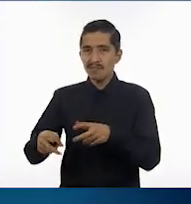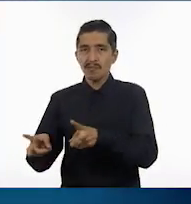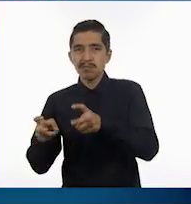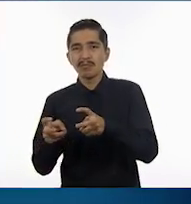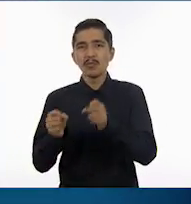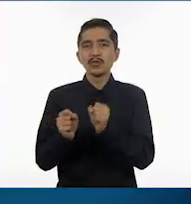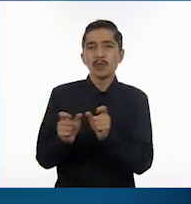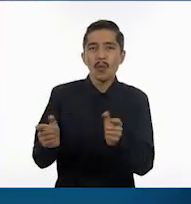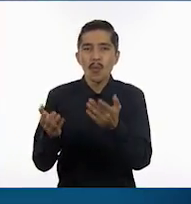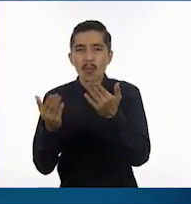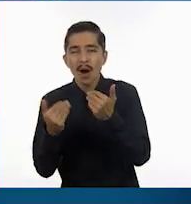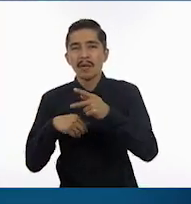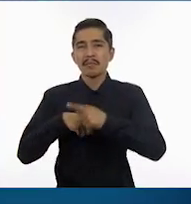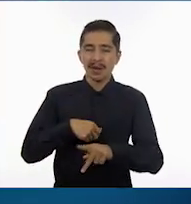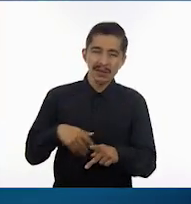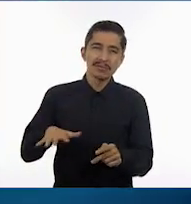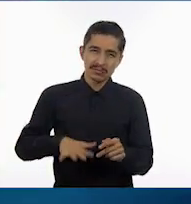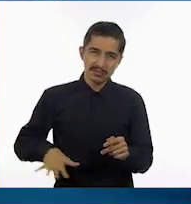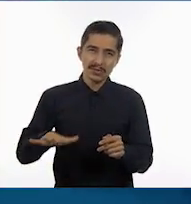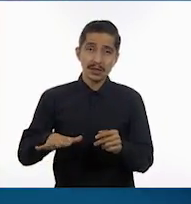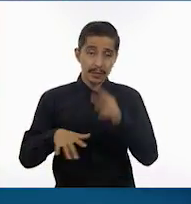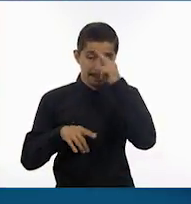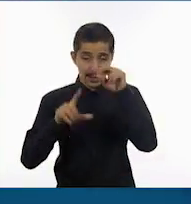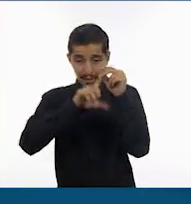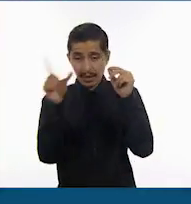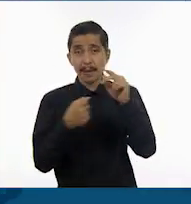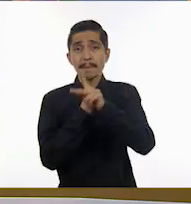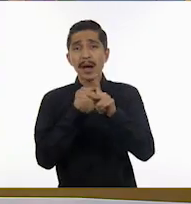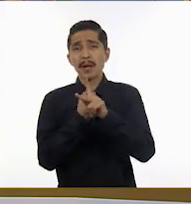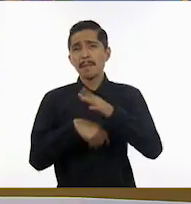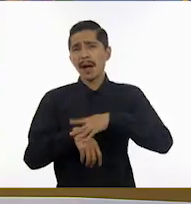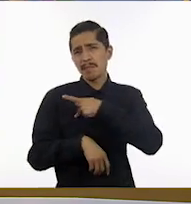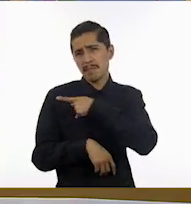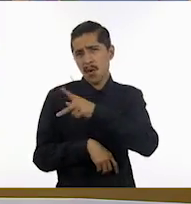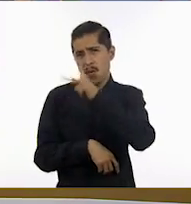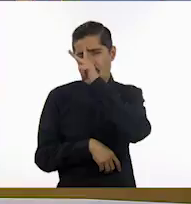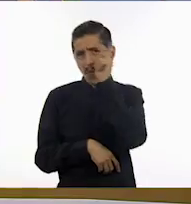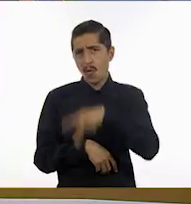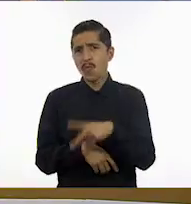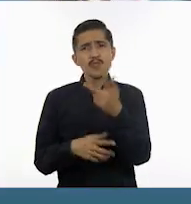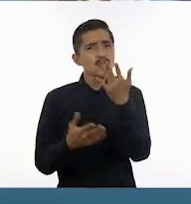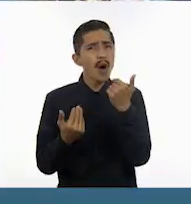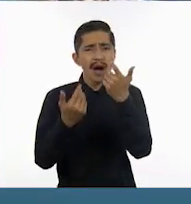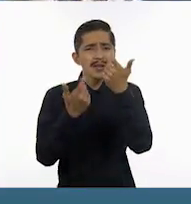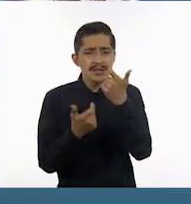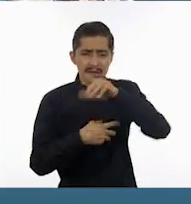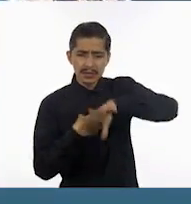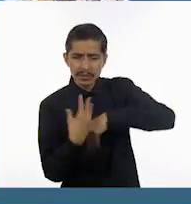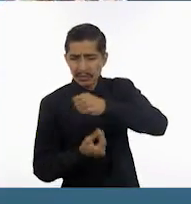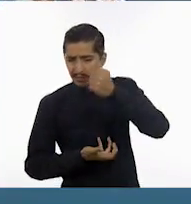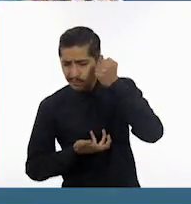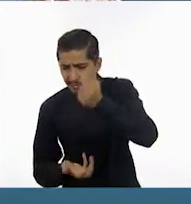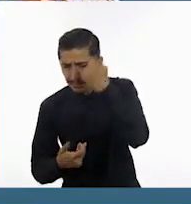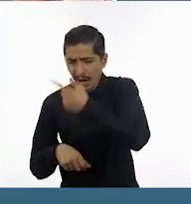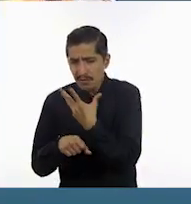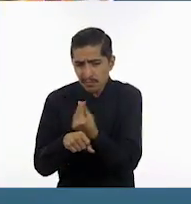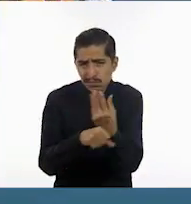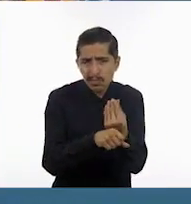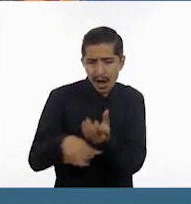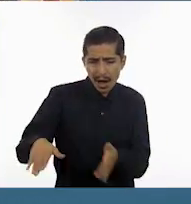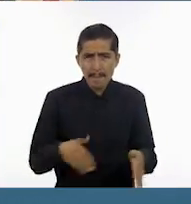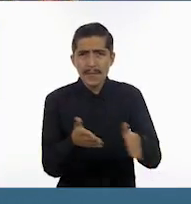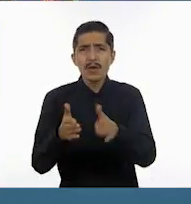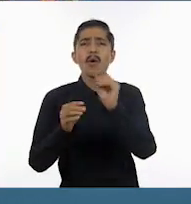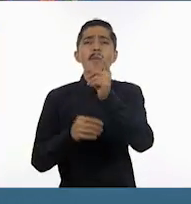época. Definitivamente. México era un país empobrecido. No había dinero para invertir en mejorar los caminos ni para pagarle un